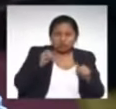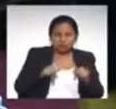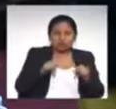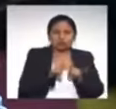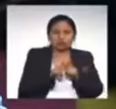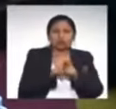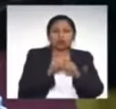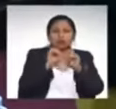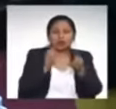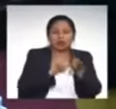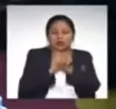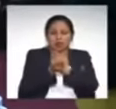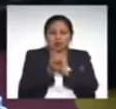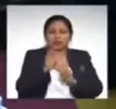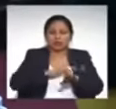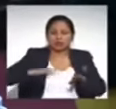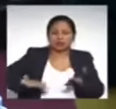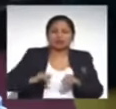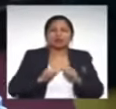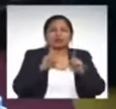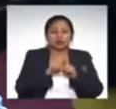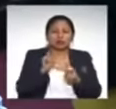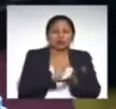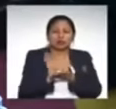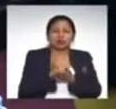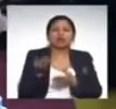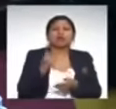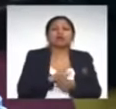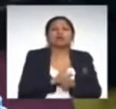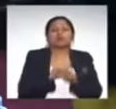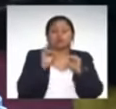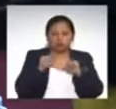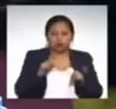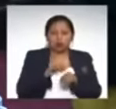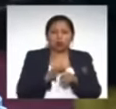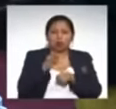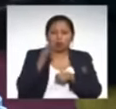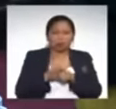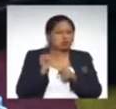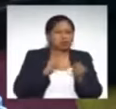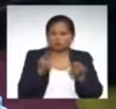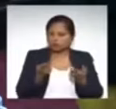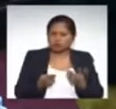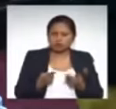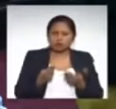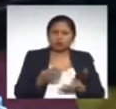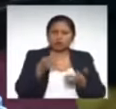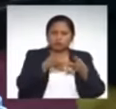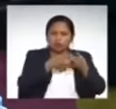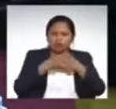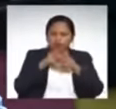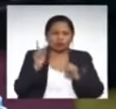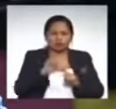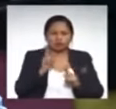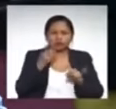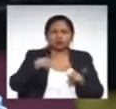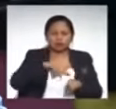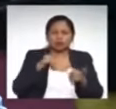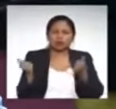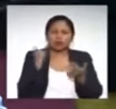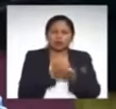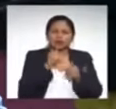están haciendo reformas tardías al crédito hipotecario porque la población no recibió esos préstamos que